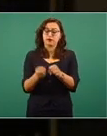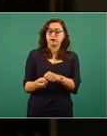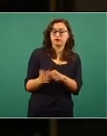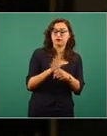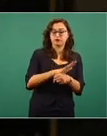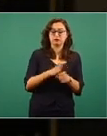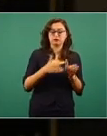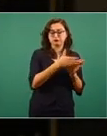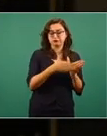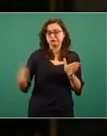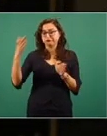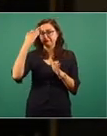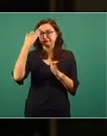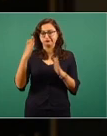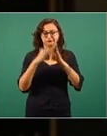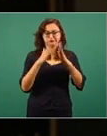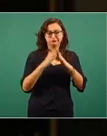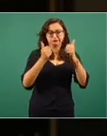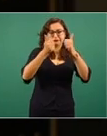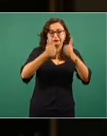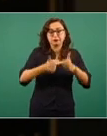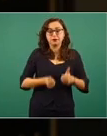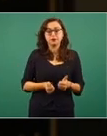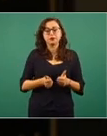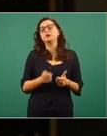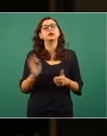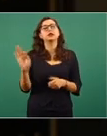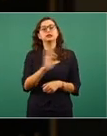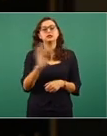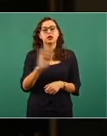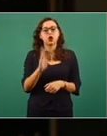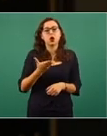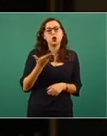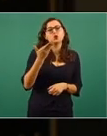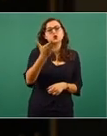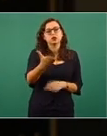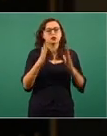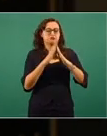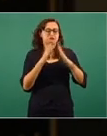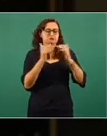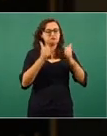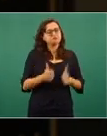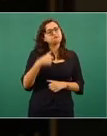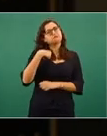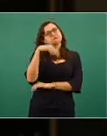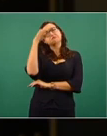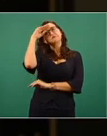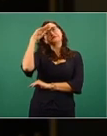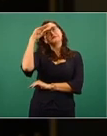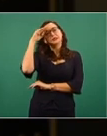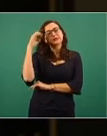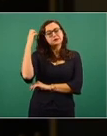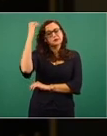sea, todo